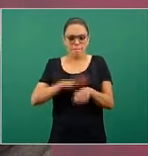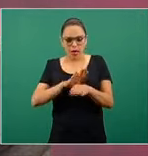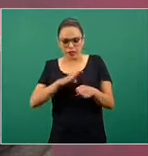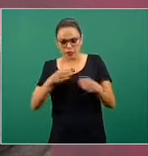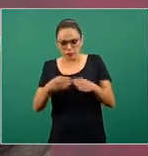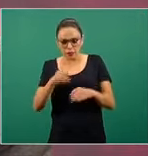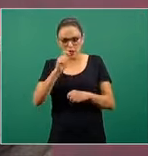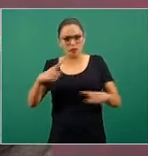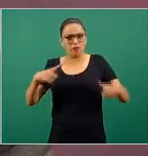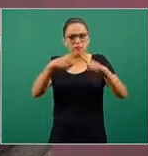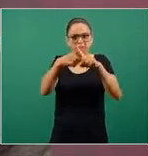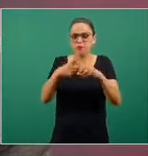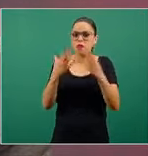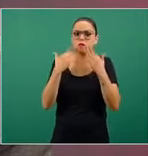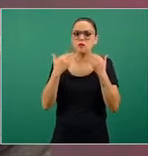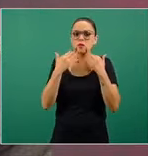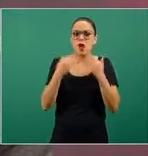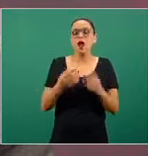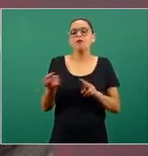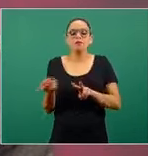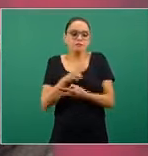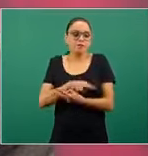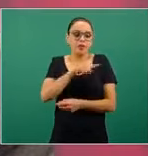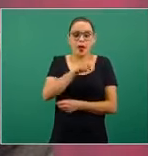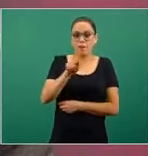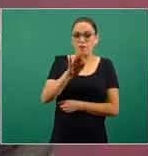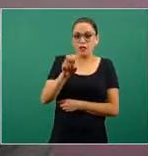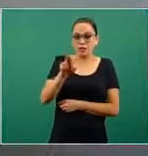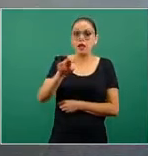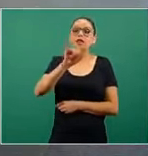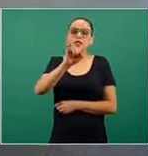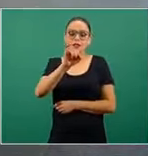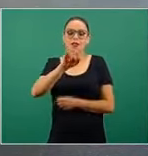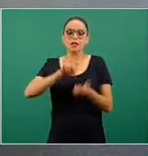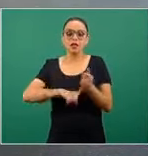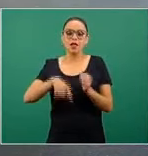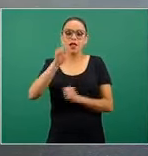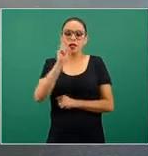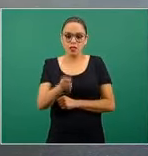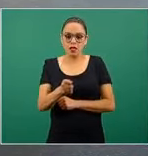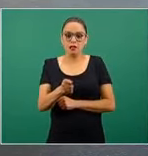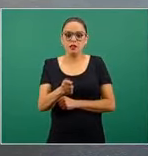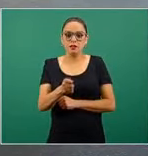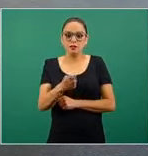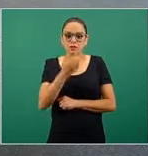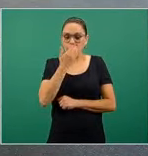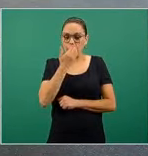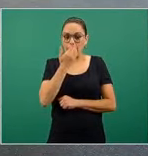sí la hay en el caso de Pfizer, que es la condición de historia de alergia grave.